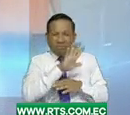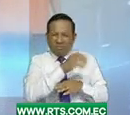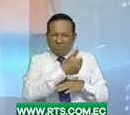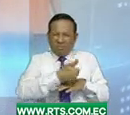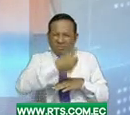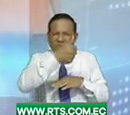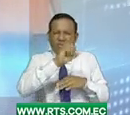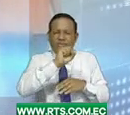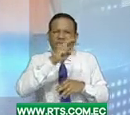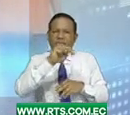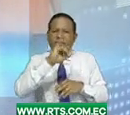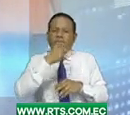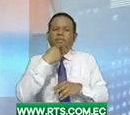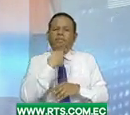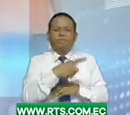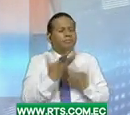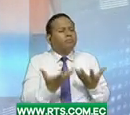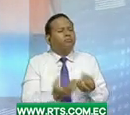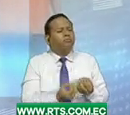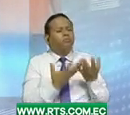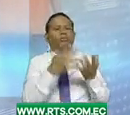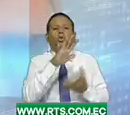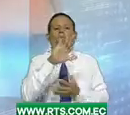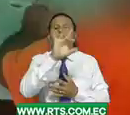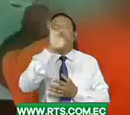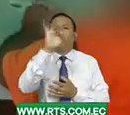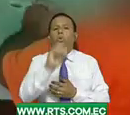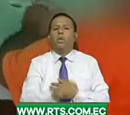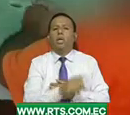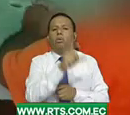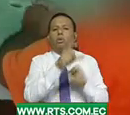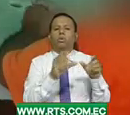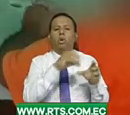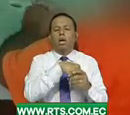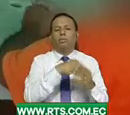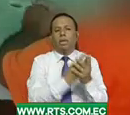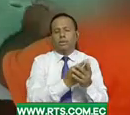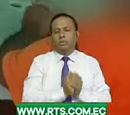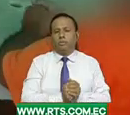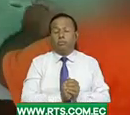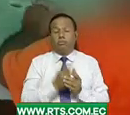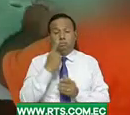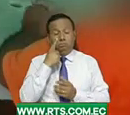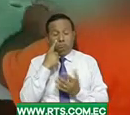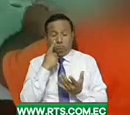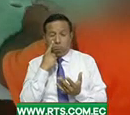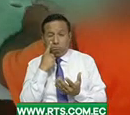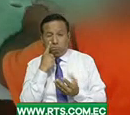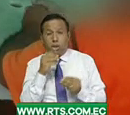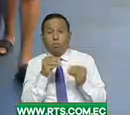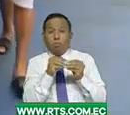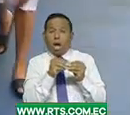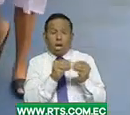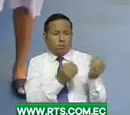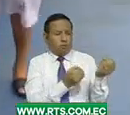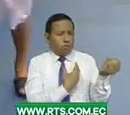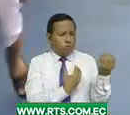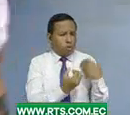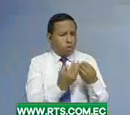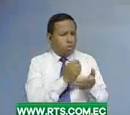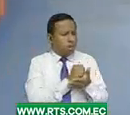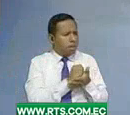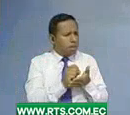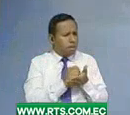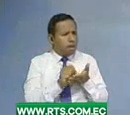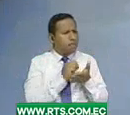el 58% de la población carcelaria. Por ello, se espera recopilar más información para conocer